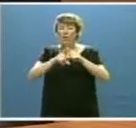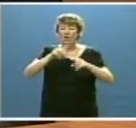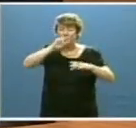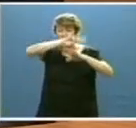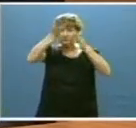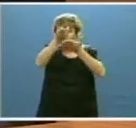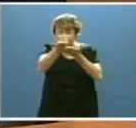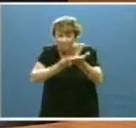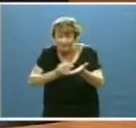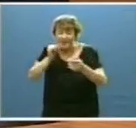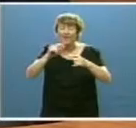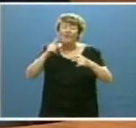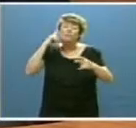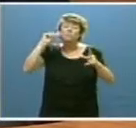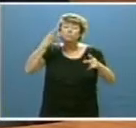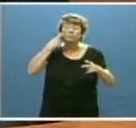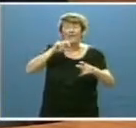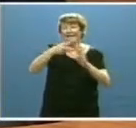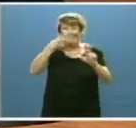unidades de diagnóstico rápido